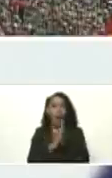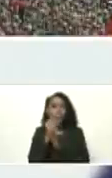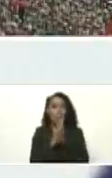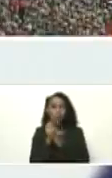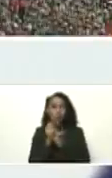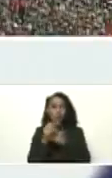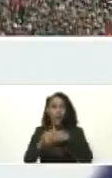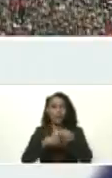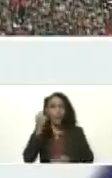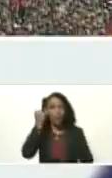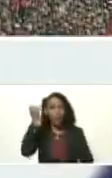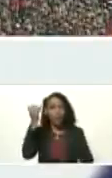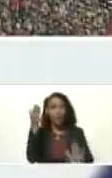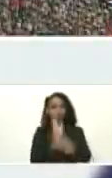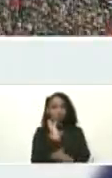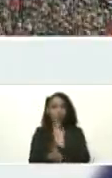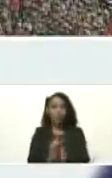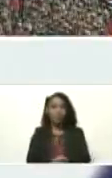que la crearon.